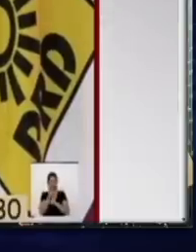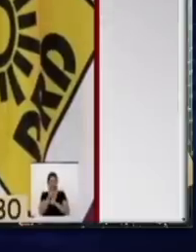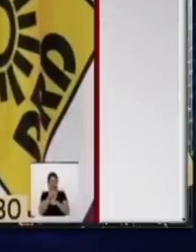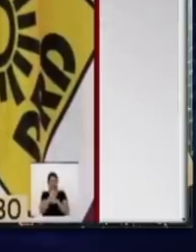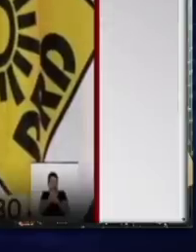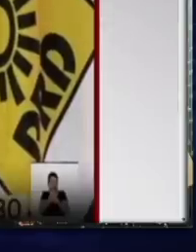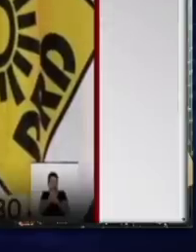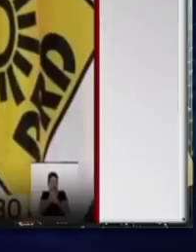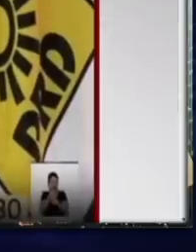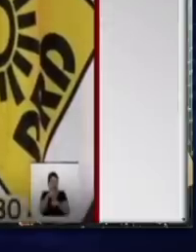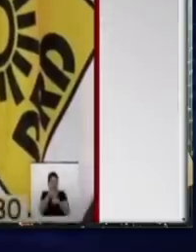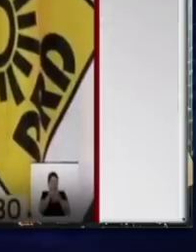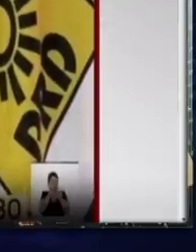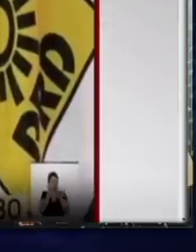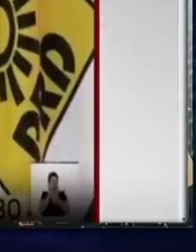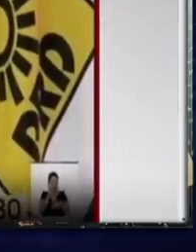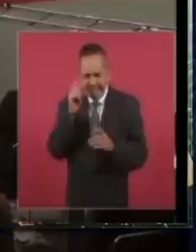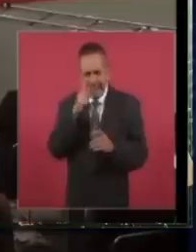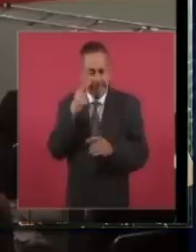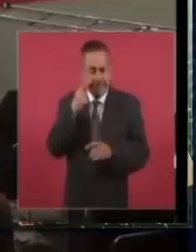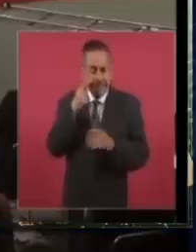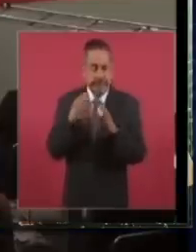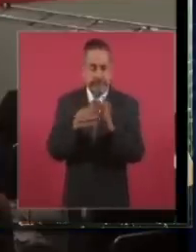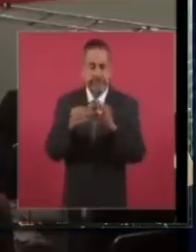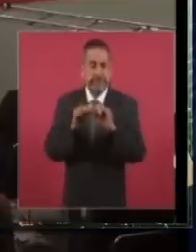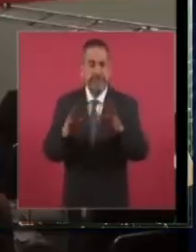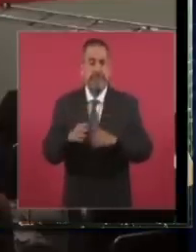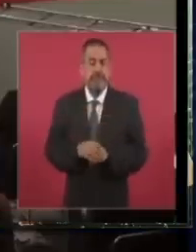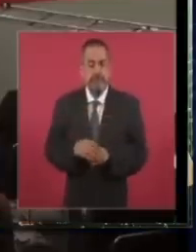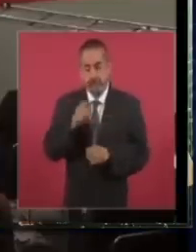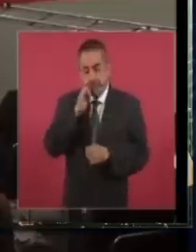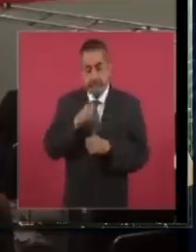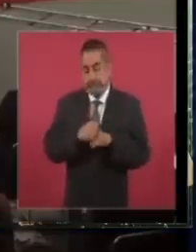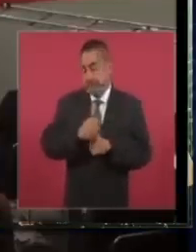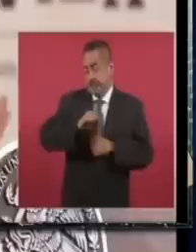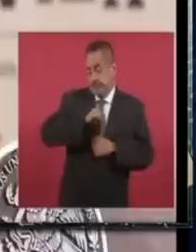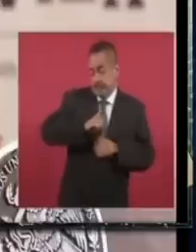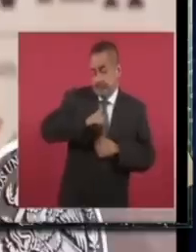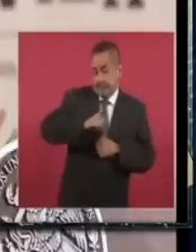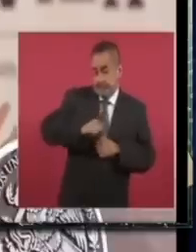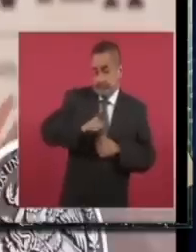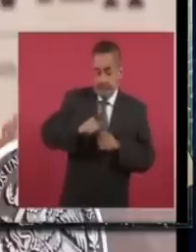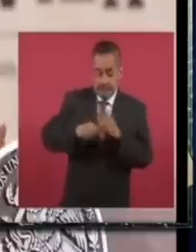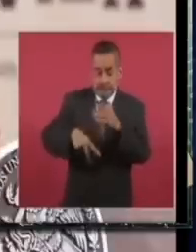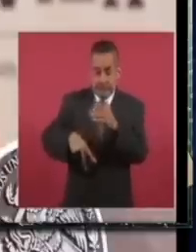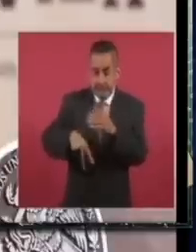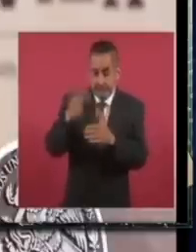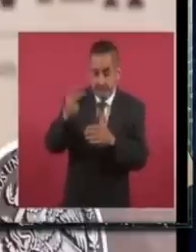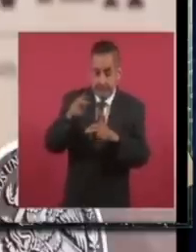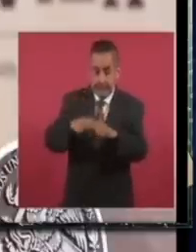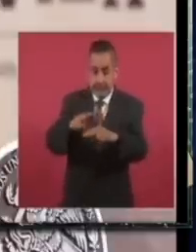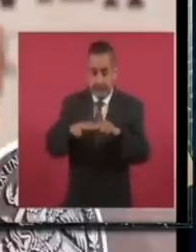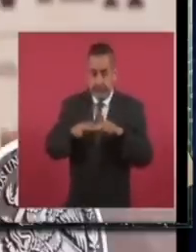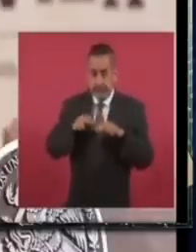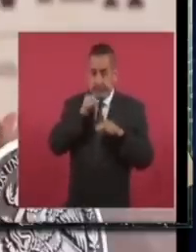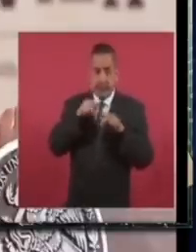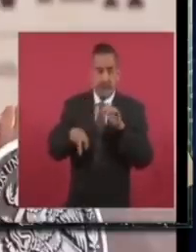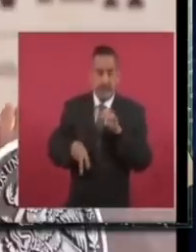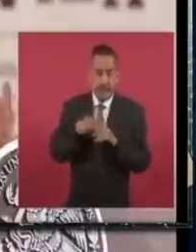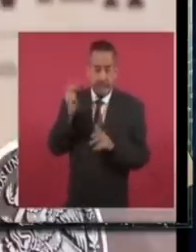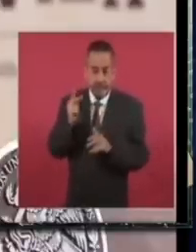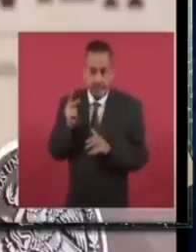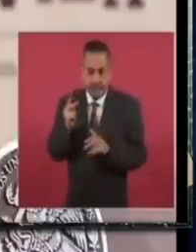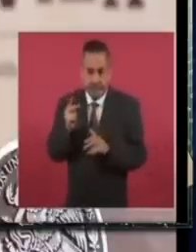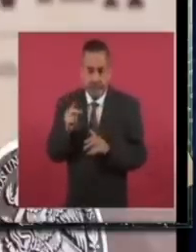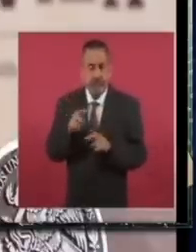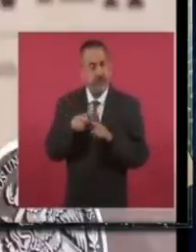tema del ecocidio en la zona maya. No es lo mismo probar un tren vacío que un tren con pasajeros.